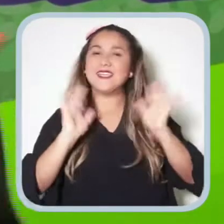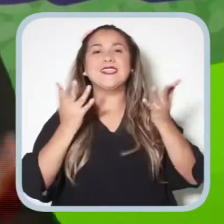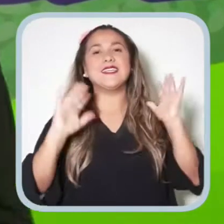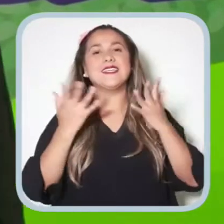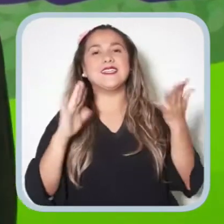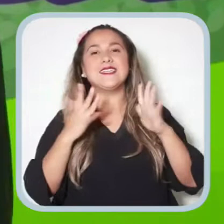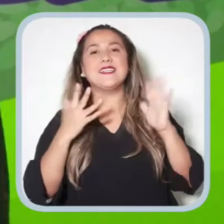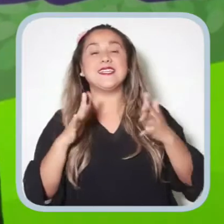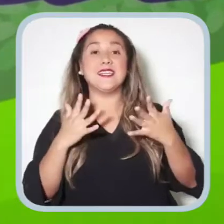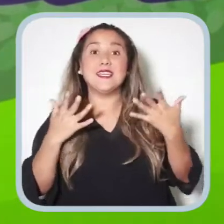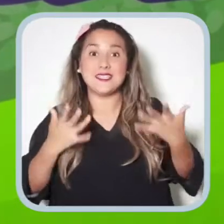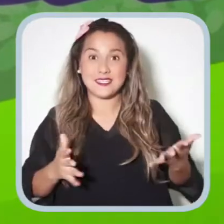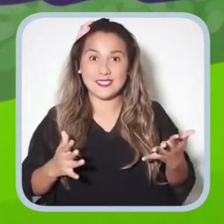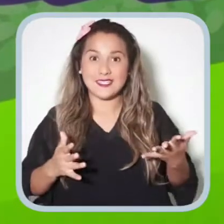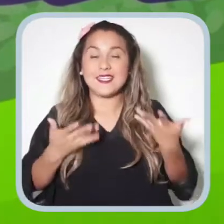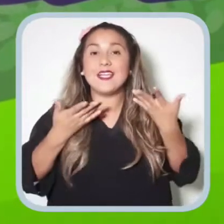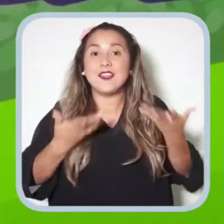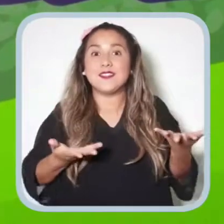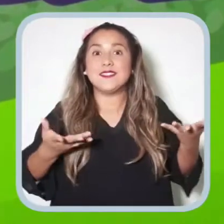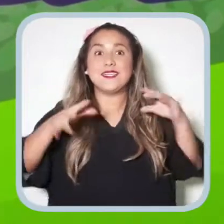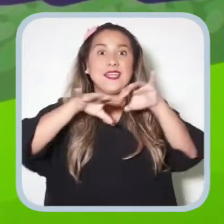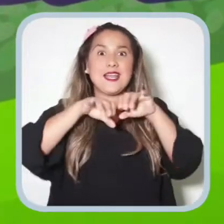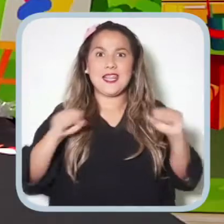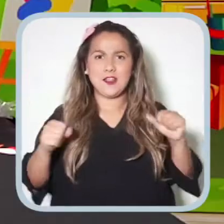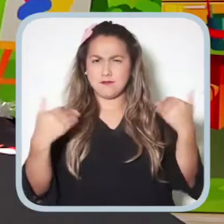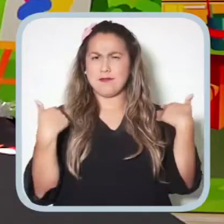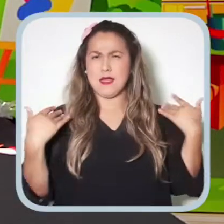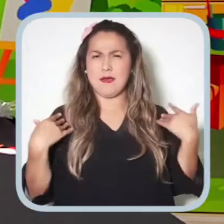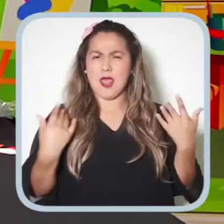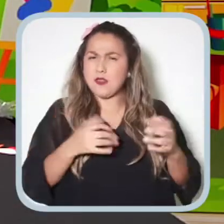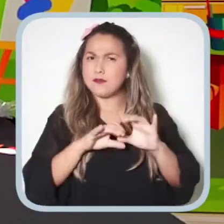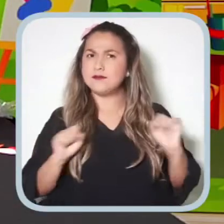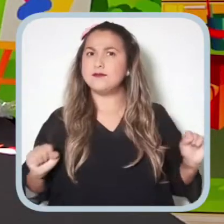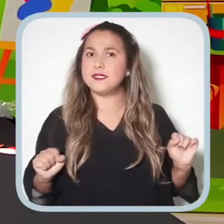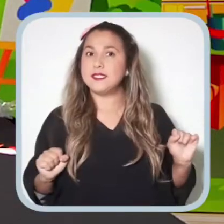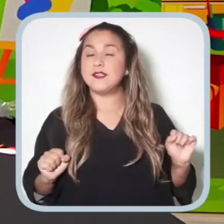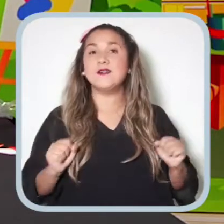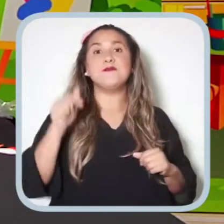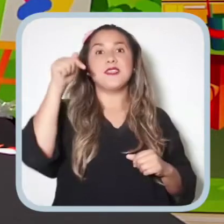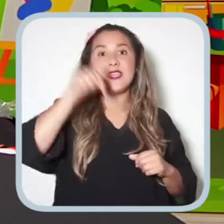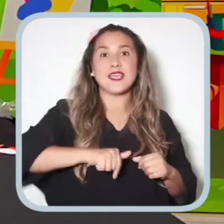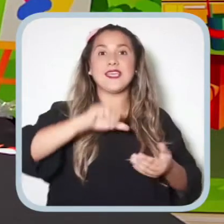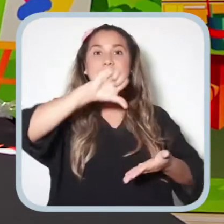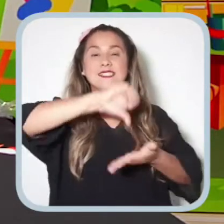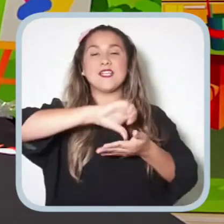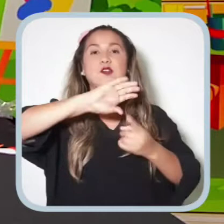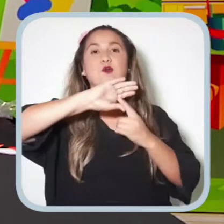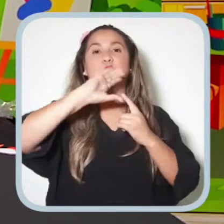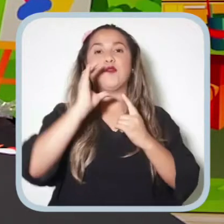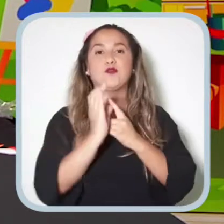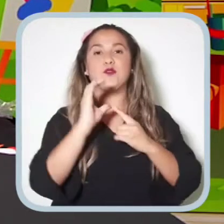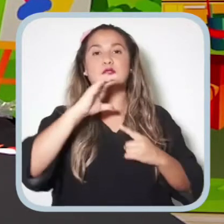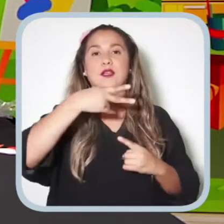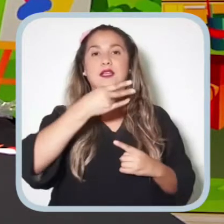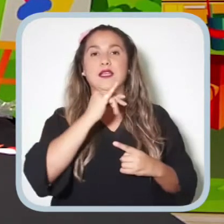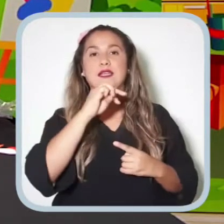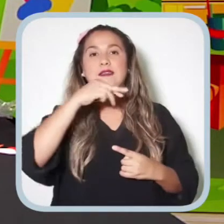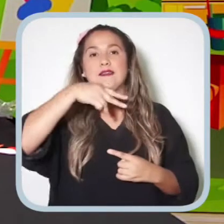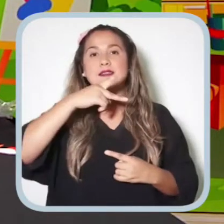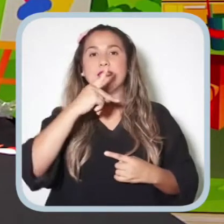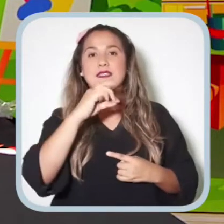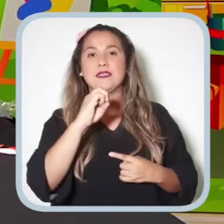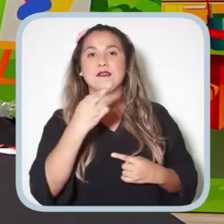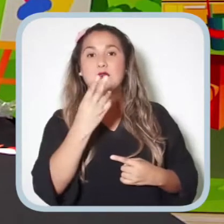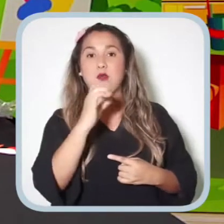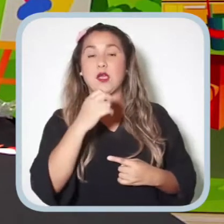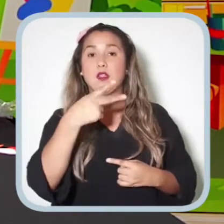¡Bien! Pues entonces estamos listos y preparados. Desde aquí, desde el Centro Cultural Chincohueyó, y ustedes desde